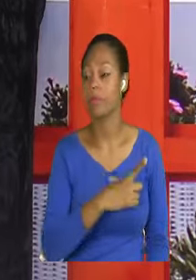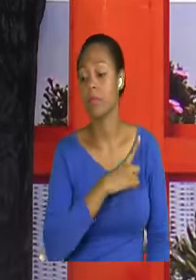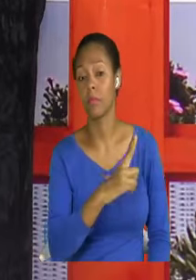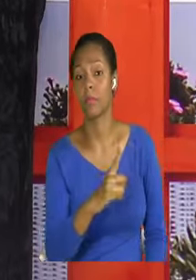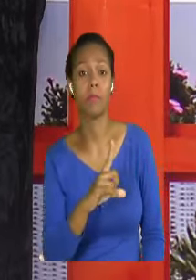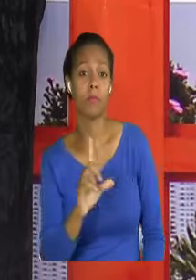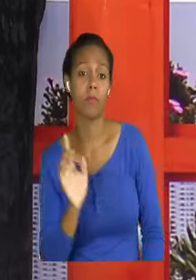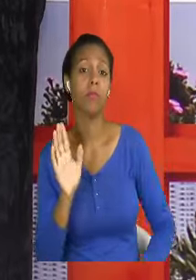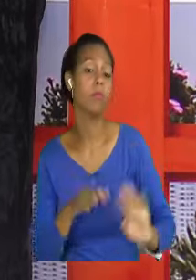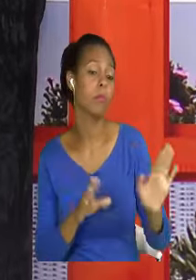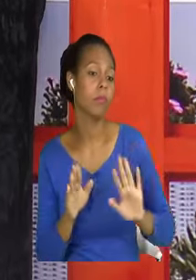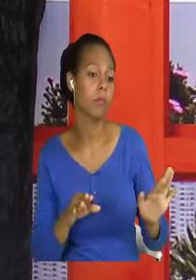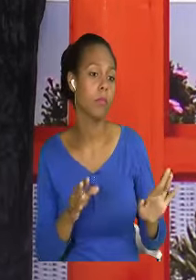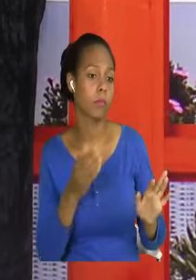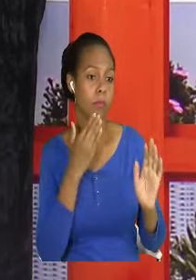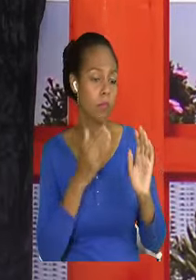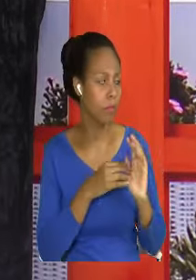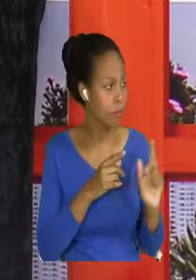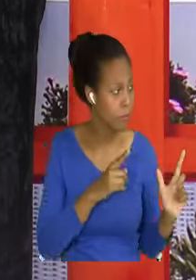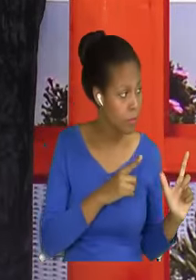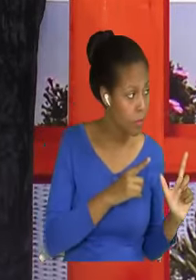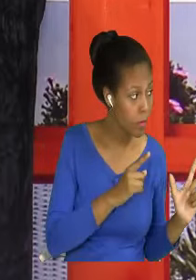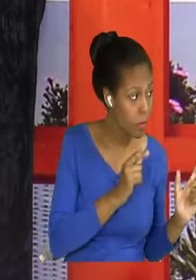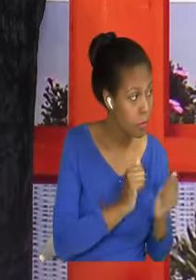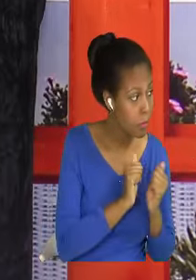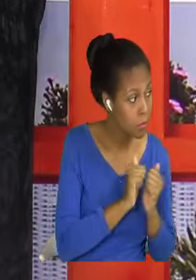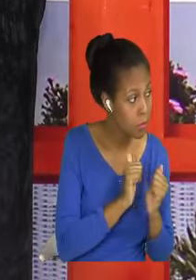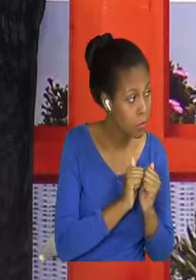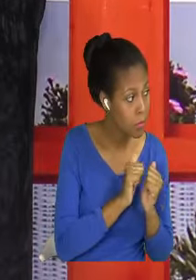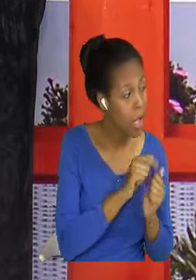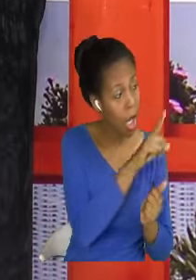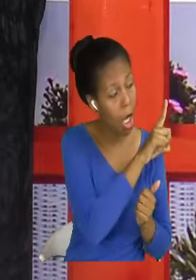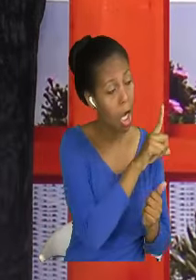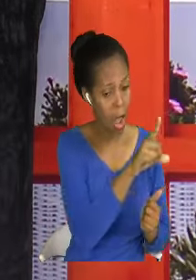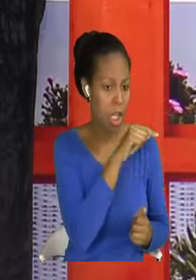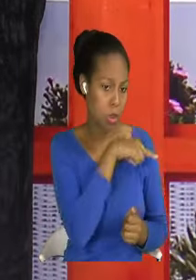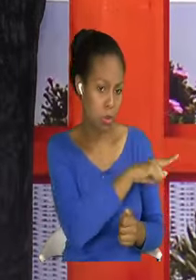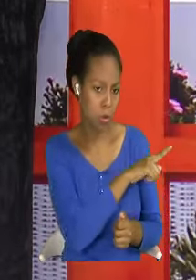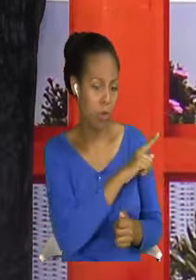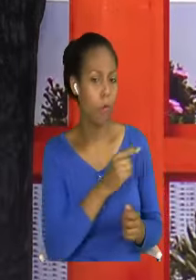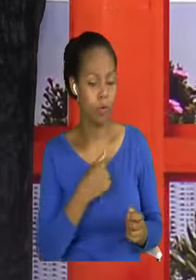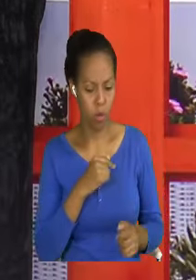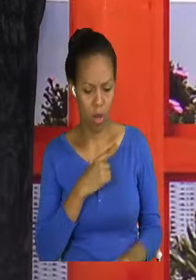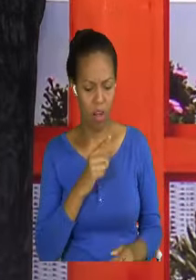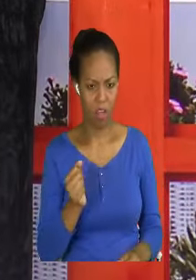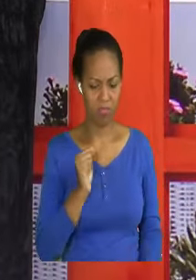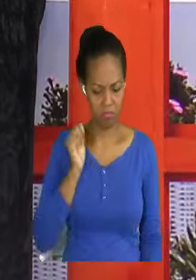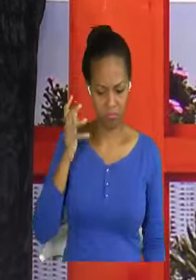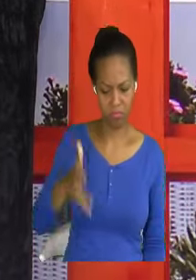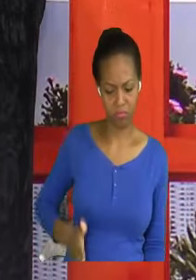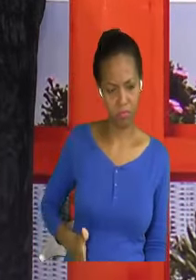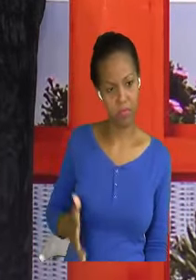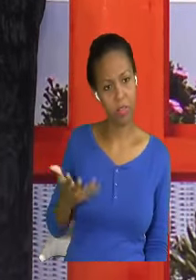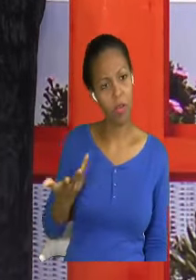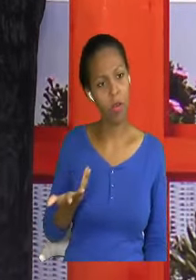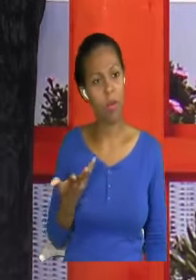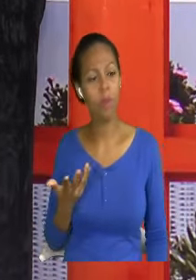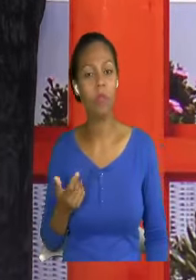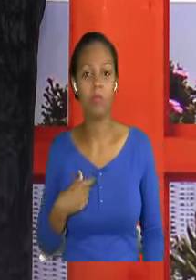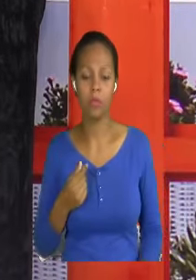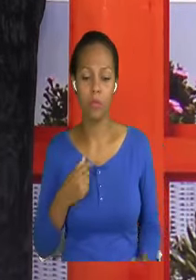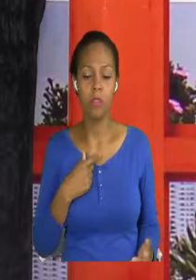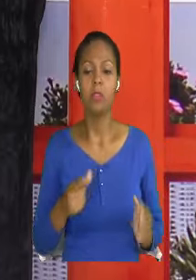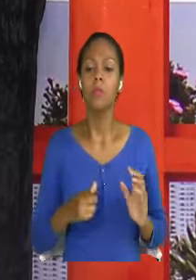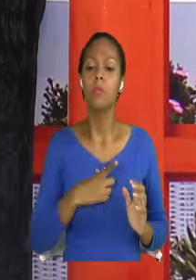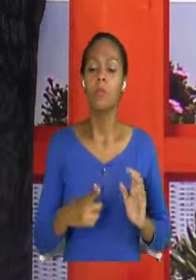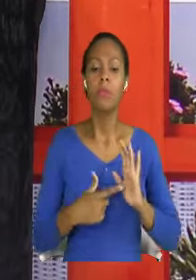nuestra vida donde debemos ejercer una especie de liderazgo. ¿Qué características tiene un buen líder? Un buen líder es una persona que inspira, es una persona